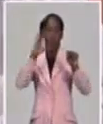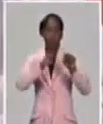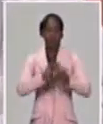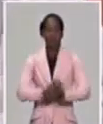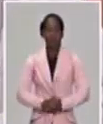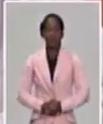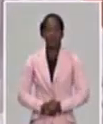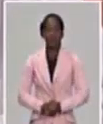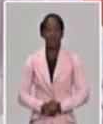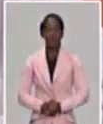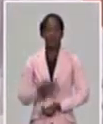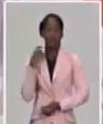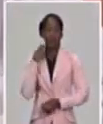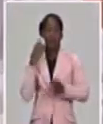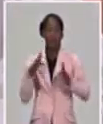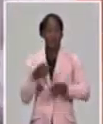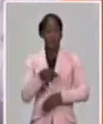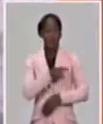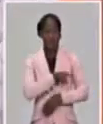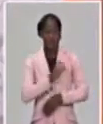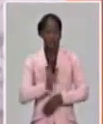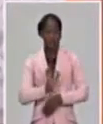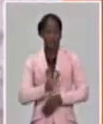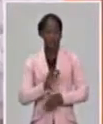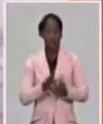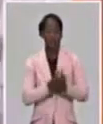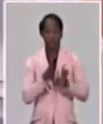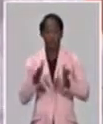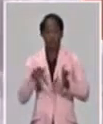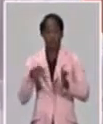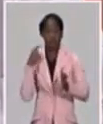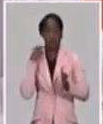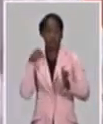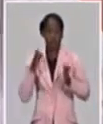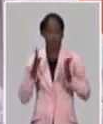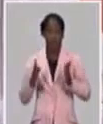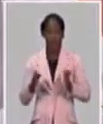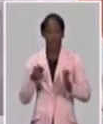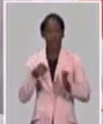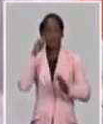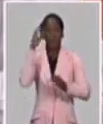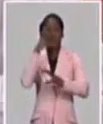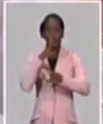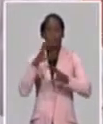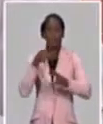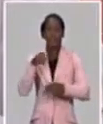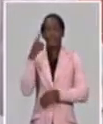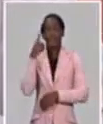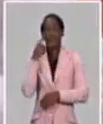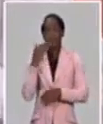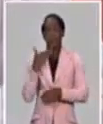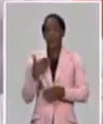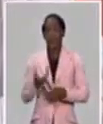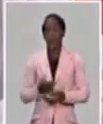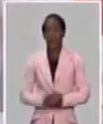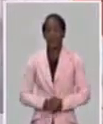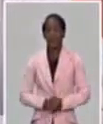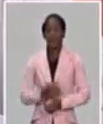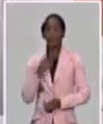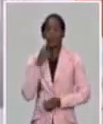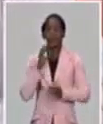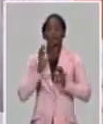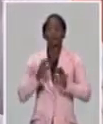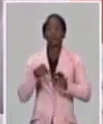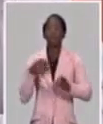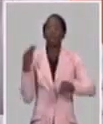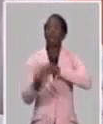En el 2020 y lo que vamos a 2021, la intensidad de la ciencia en el país, esa efervescencia, se ha visto reflejada en cómo han